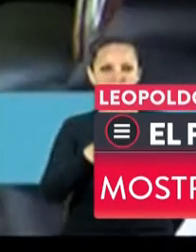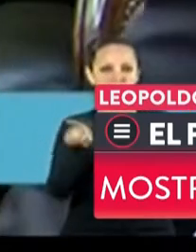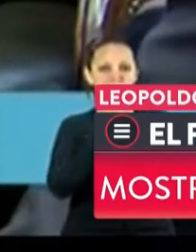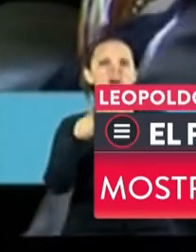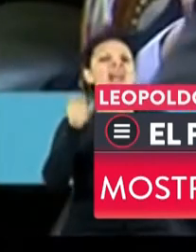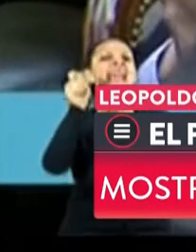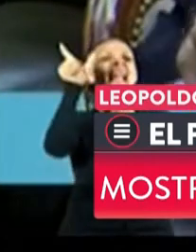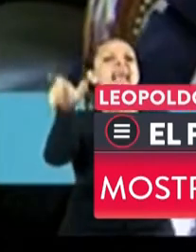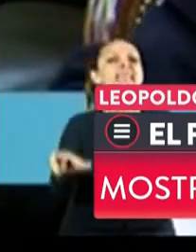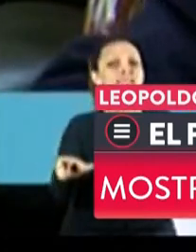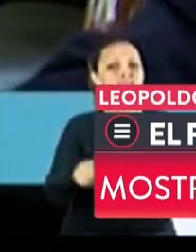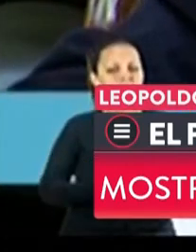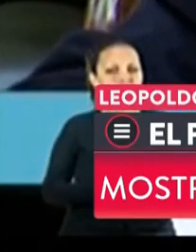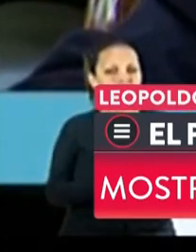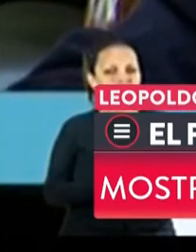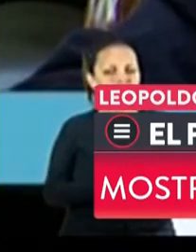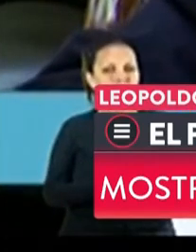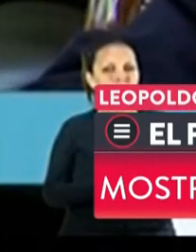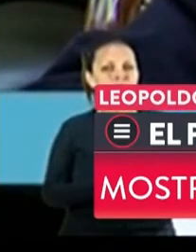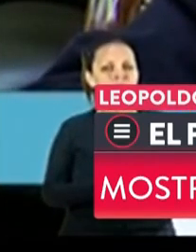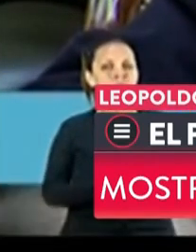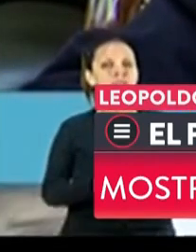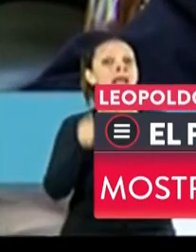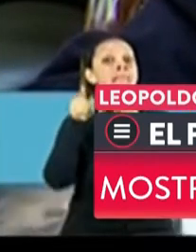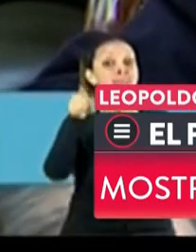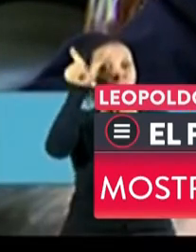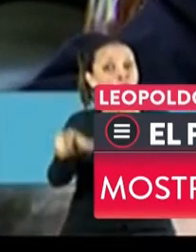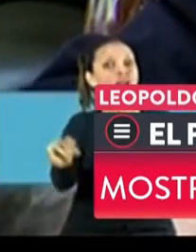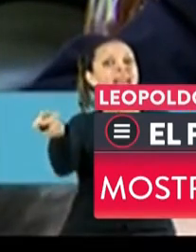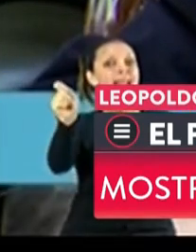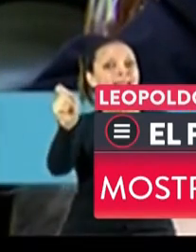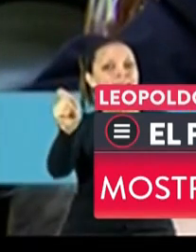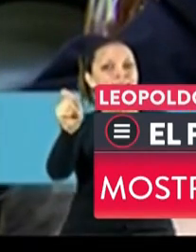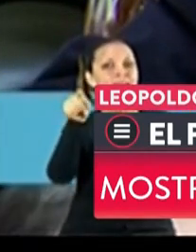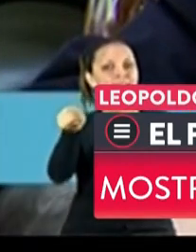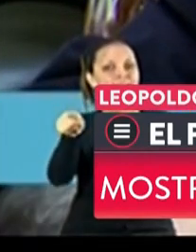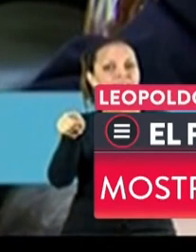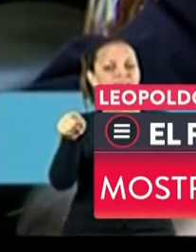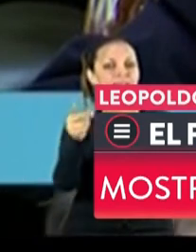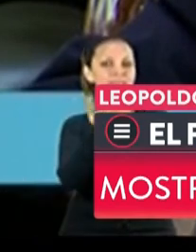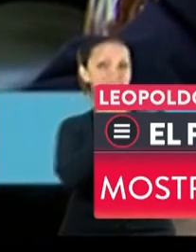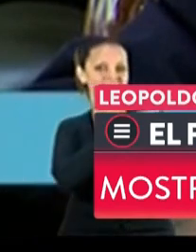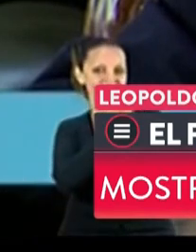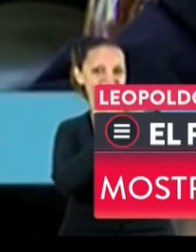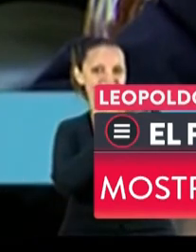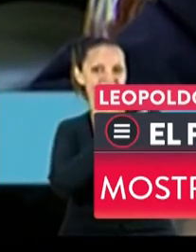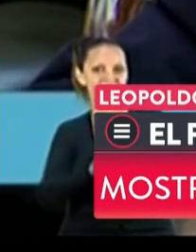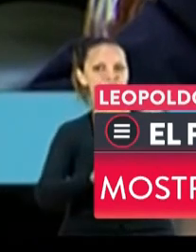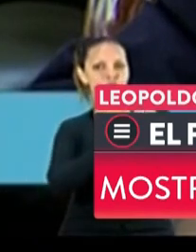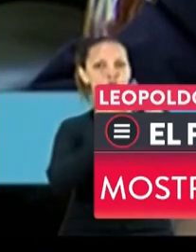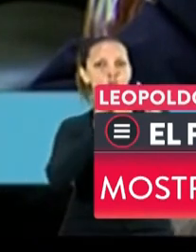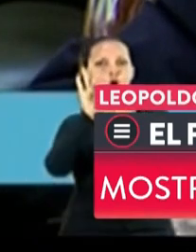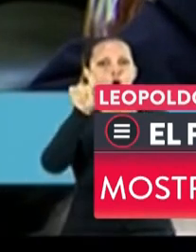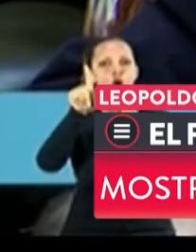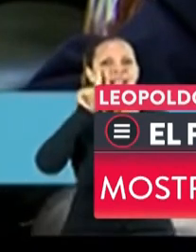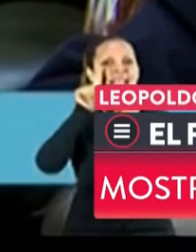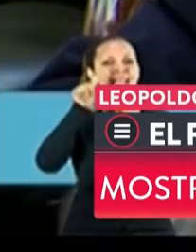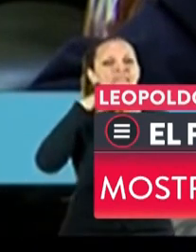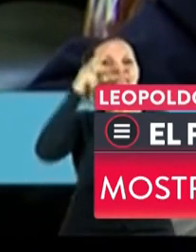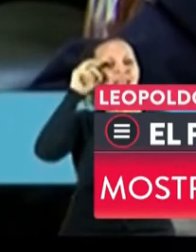Este señor es el sargento Héctor Olivera, promoción 189 de la Policía